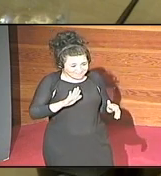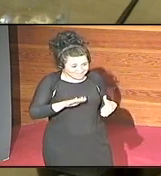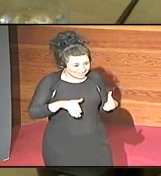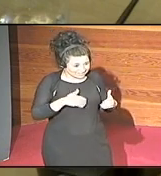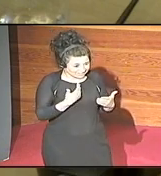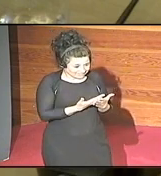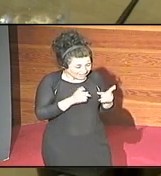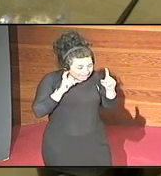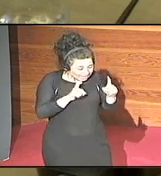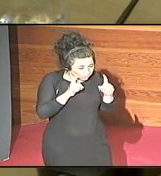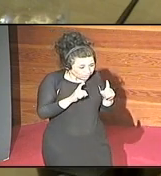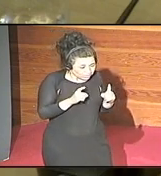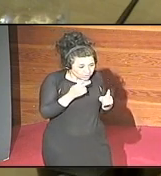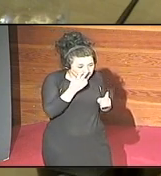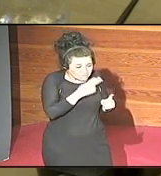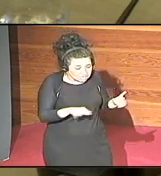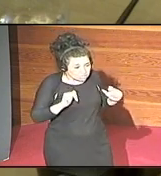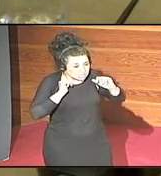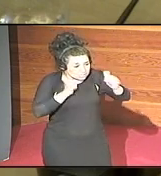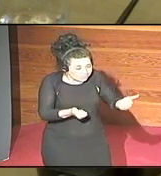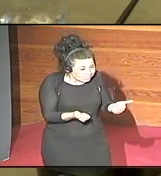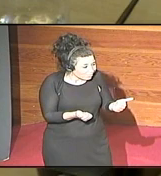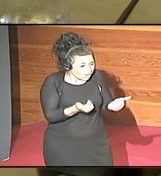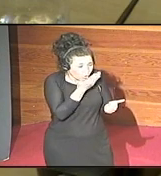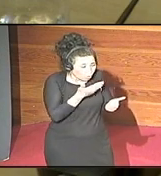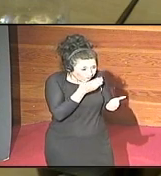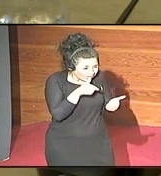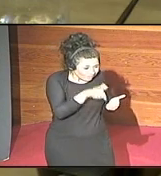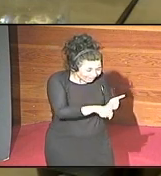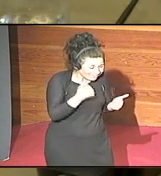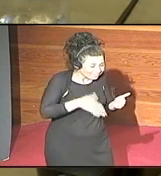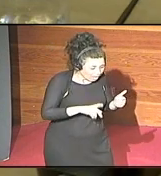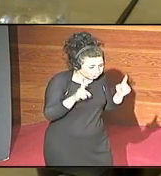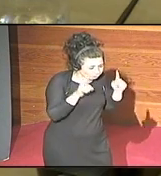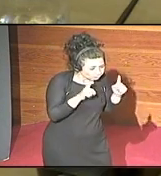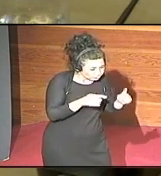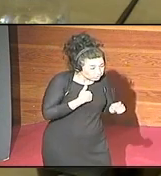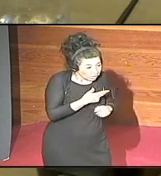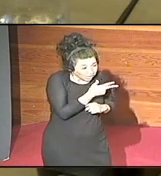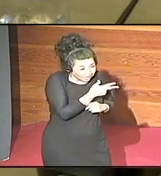los chavales empiezan a ir a parvularios. Yo tengo grabaciones